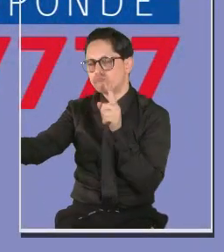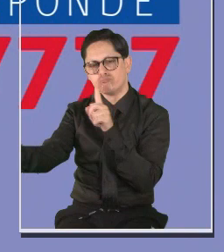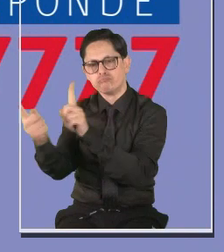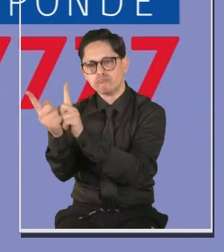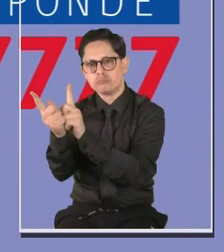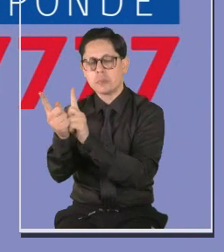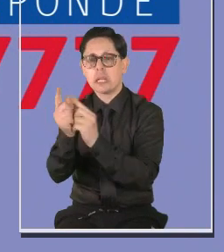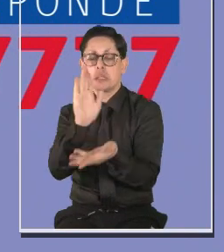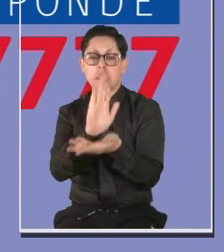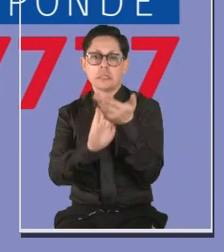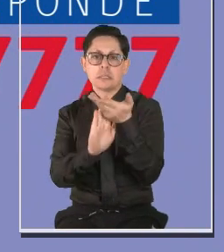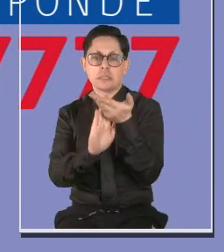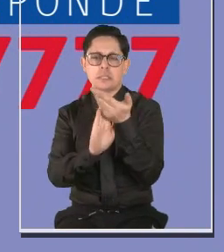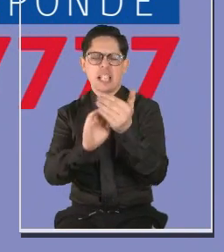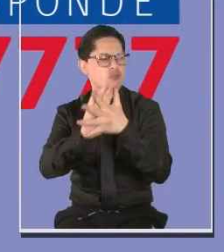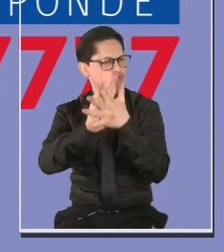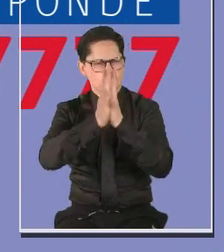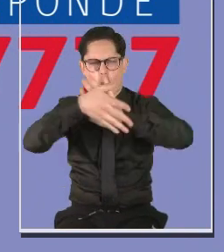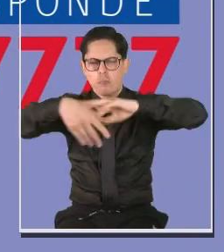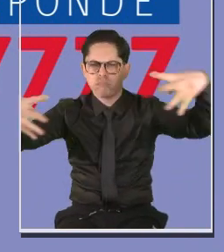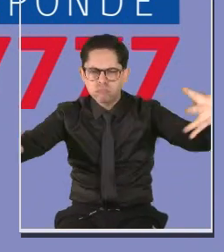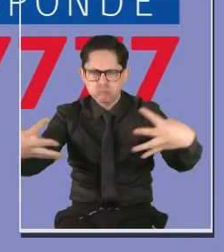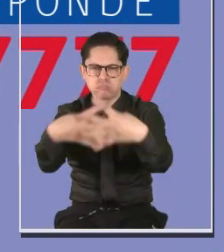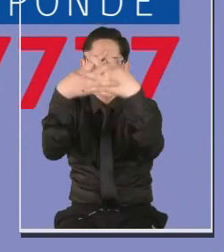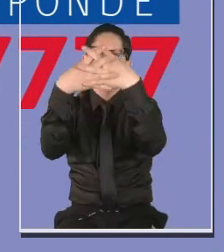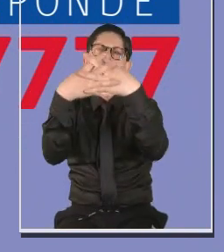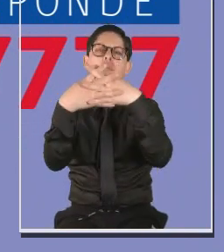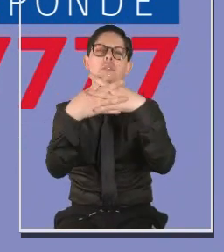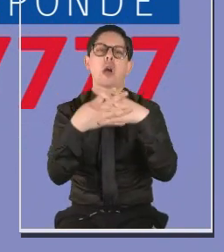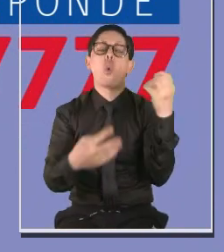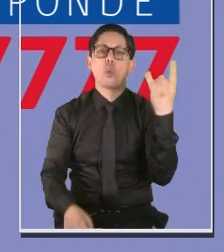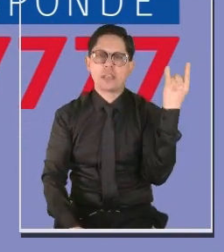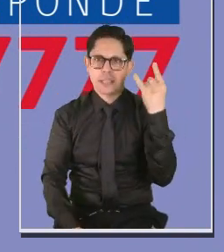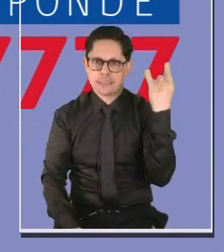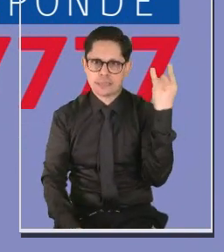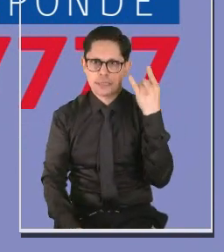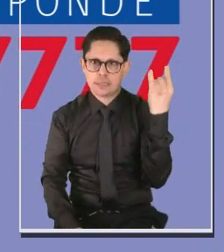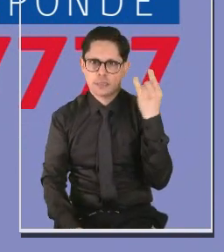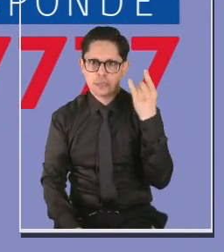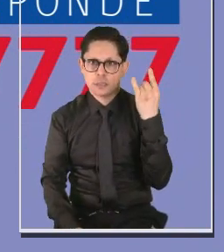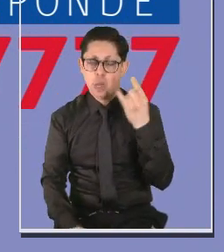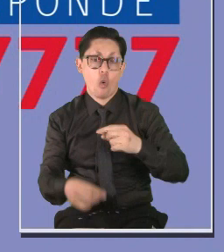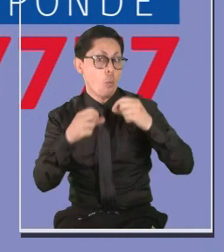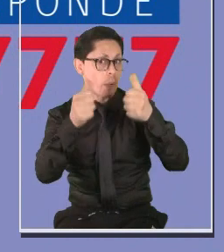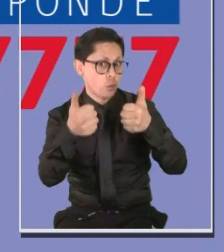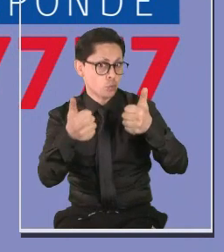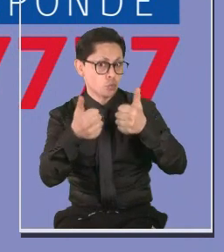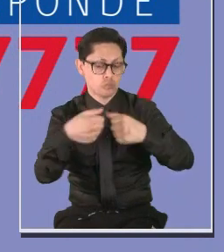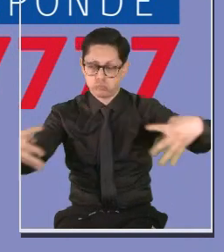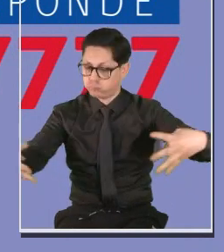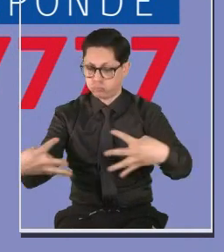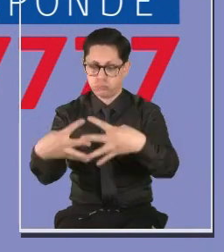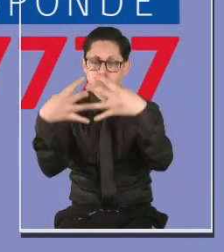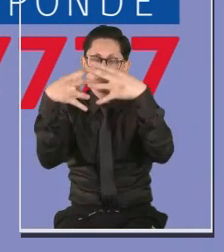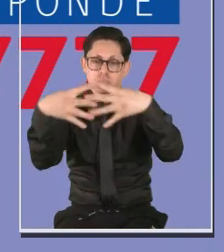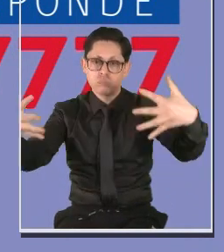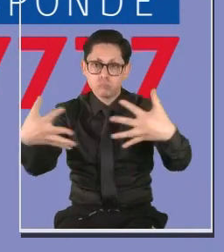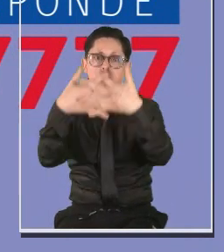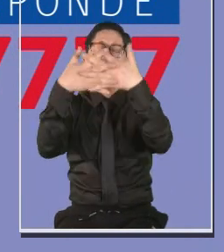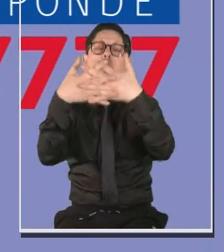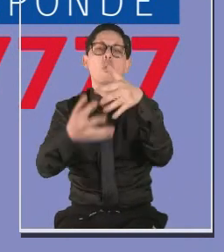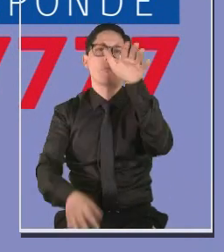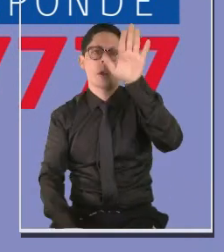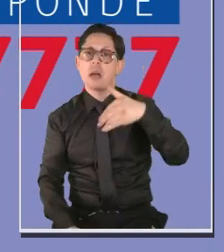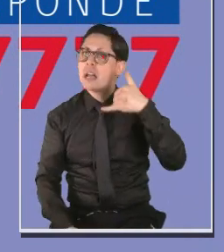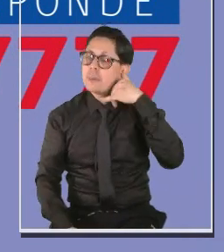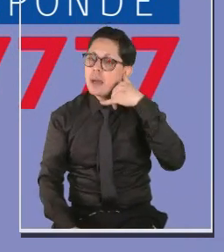por supuesto está toda la red hospitalaria de los servicios de urgencia y para ser un buen uso de esta red asistencial una opción